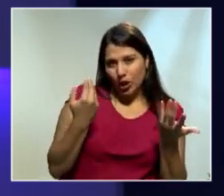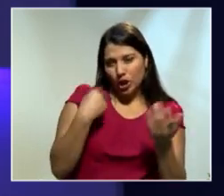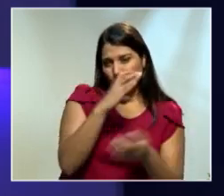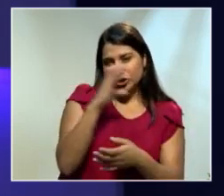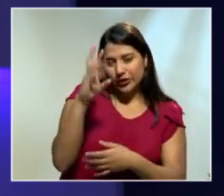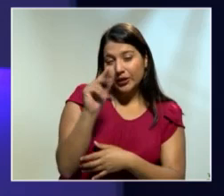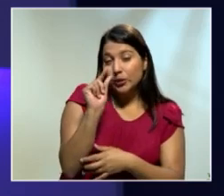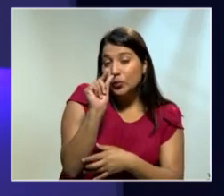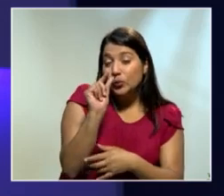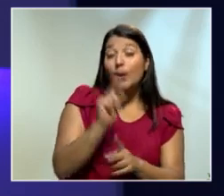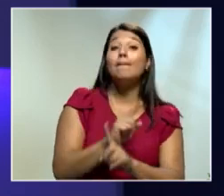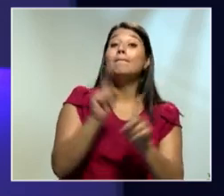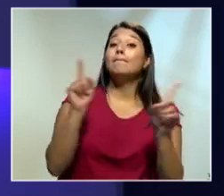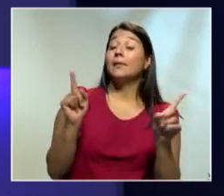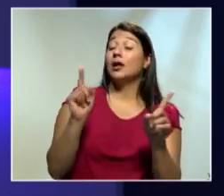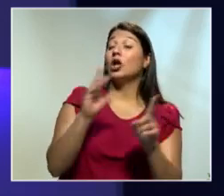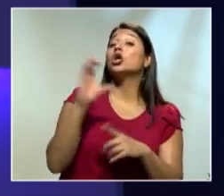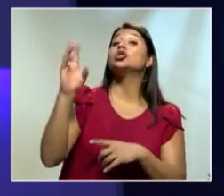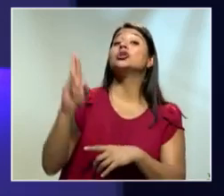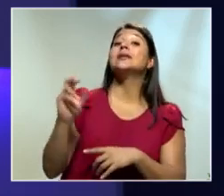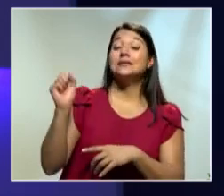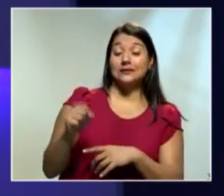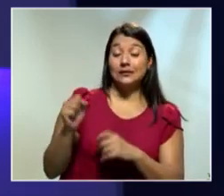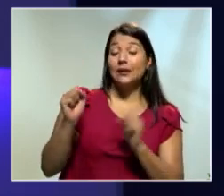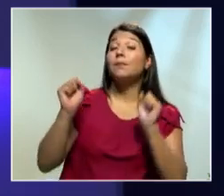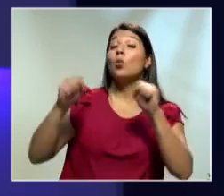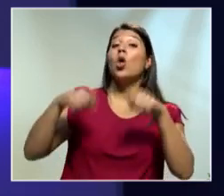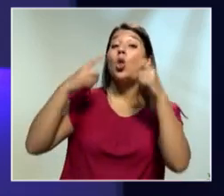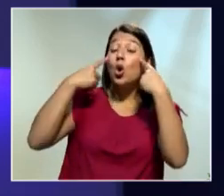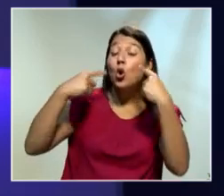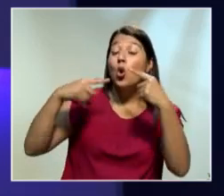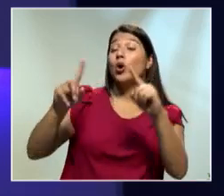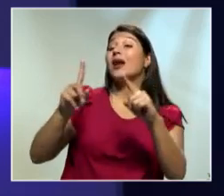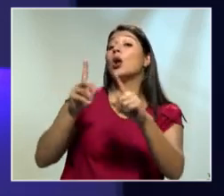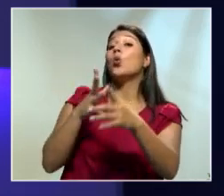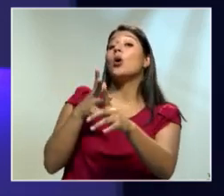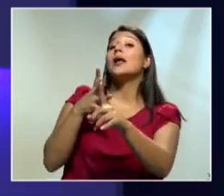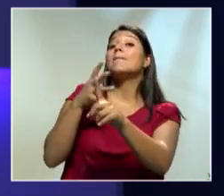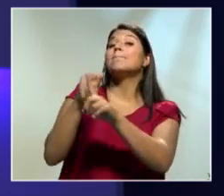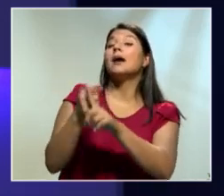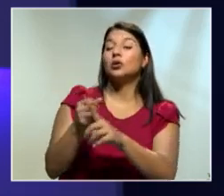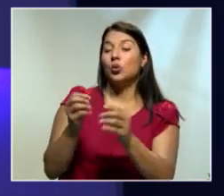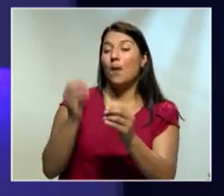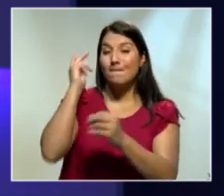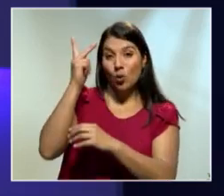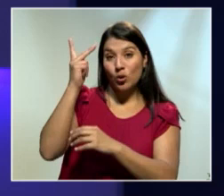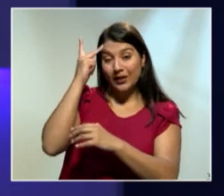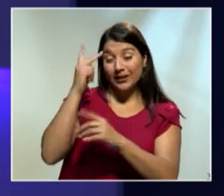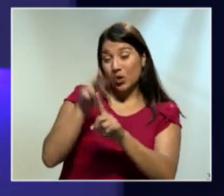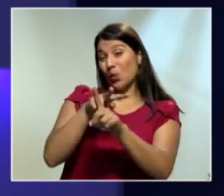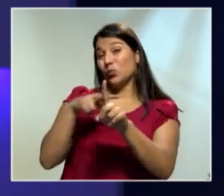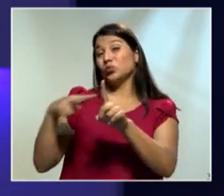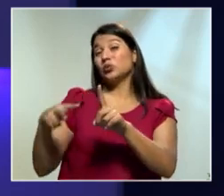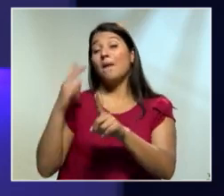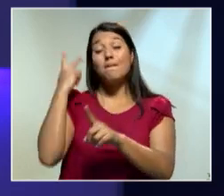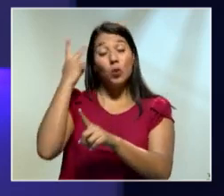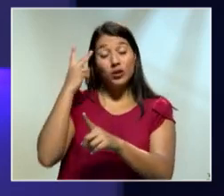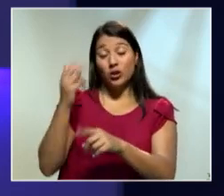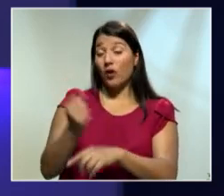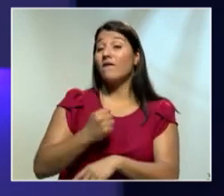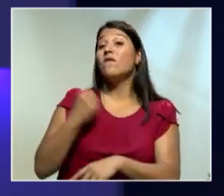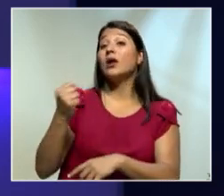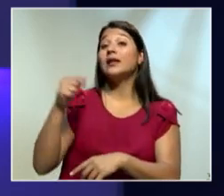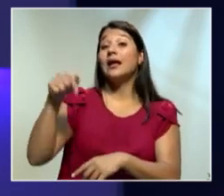pequeñitos, pero sí puede generar un impacto político muy fuerte. Aquí en el país